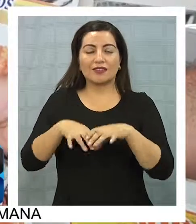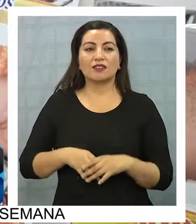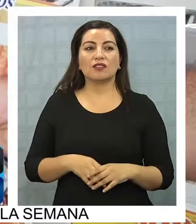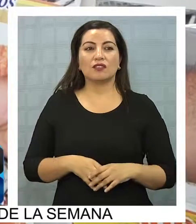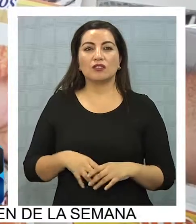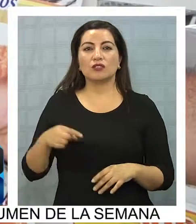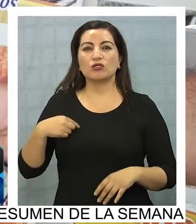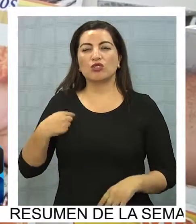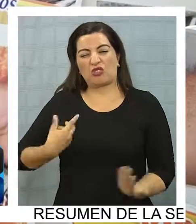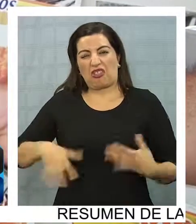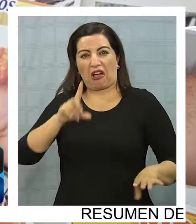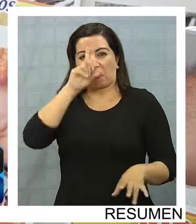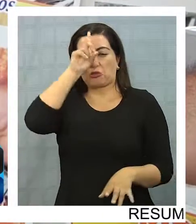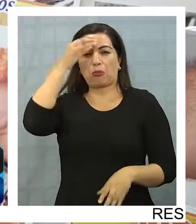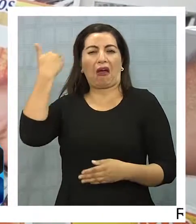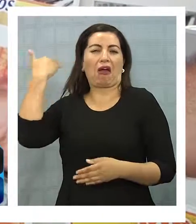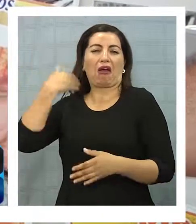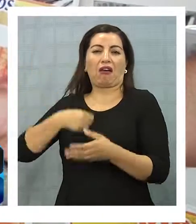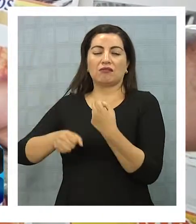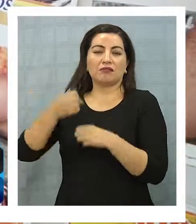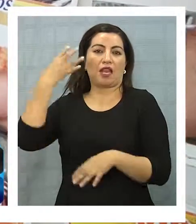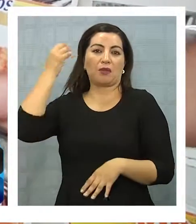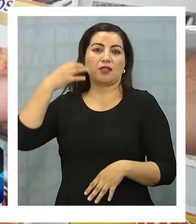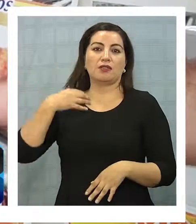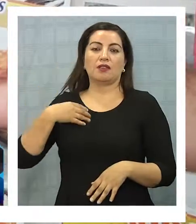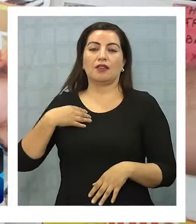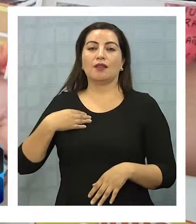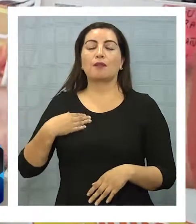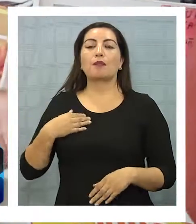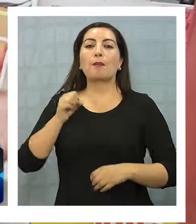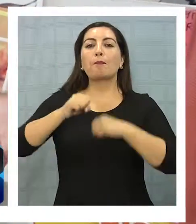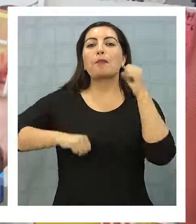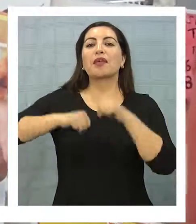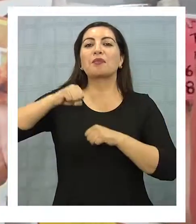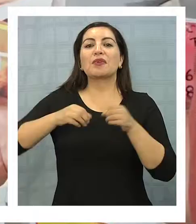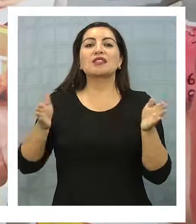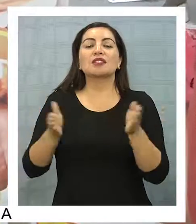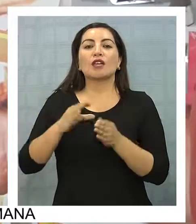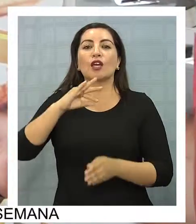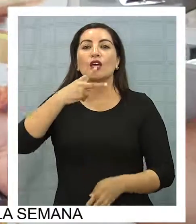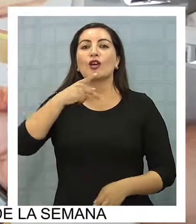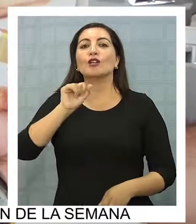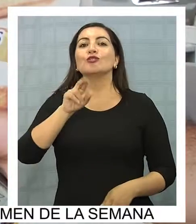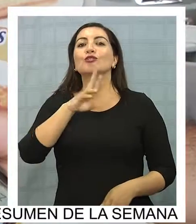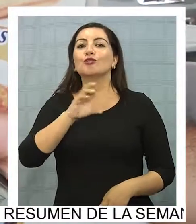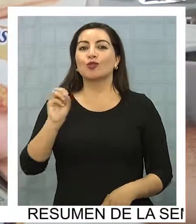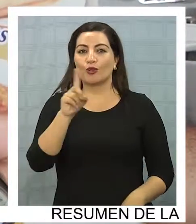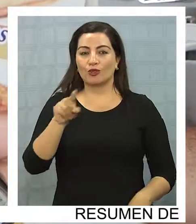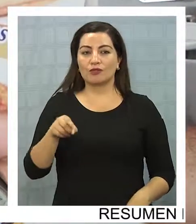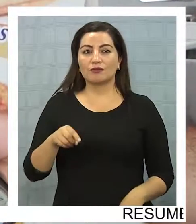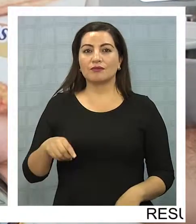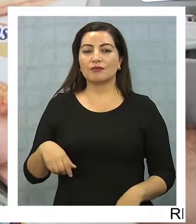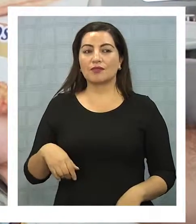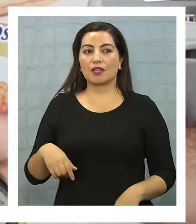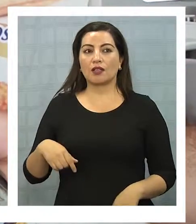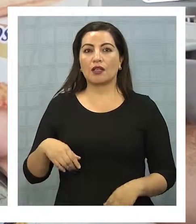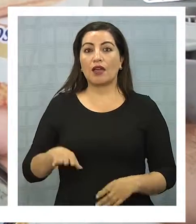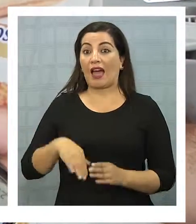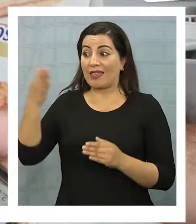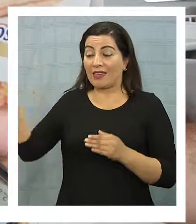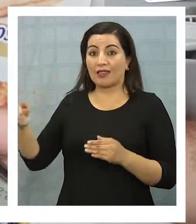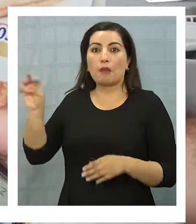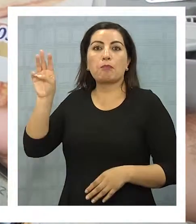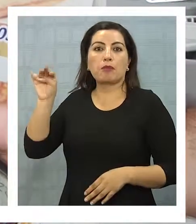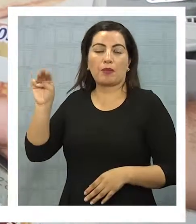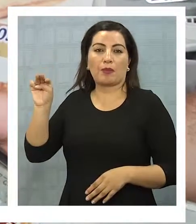No, yo estoy acostumbrada, ya muchos años, es como una microempresa que tenemos nosotros de churros todos tenemos, más allá está mi mamá,